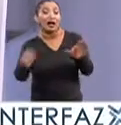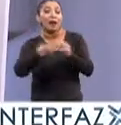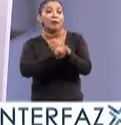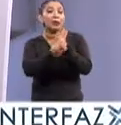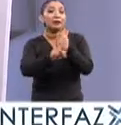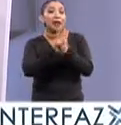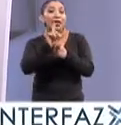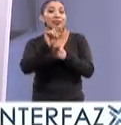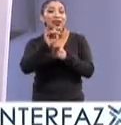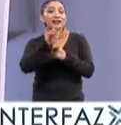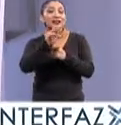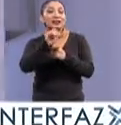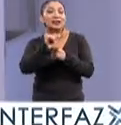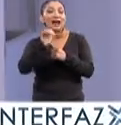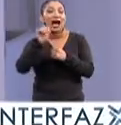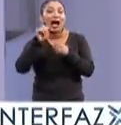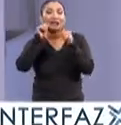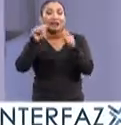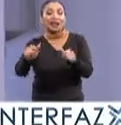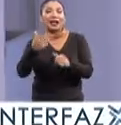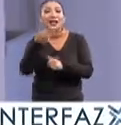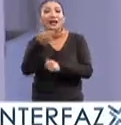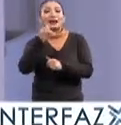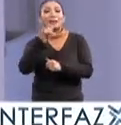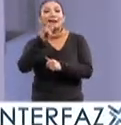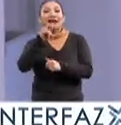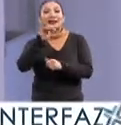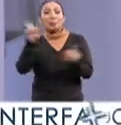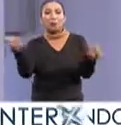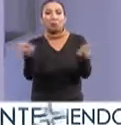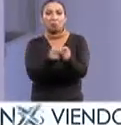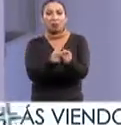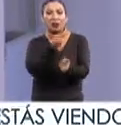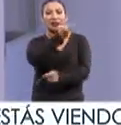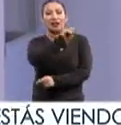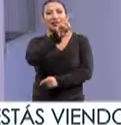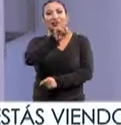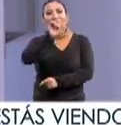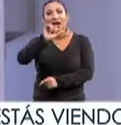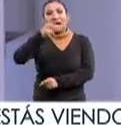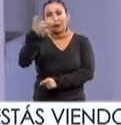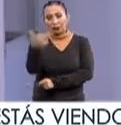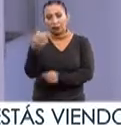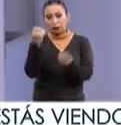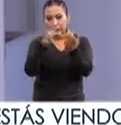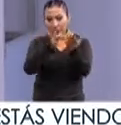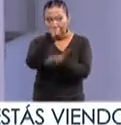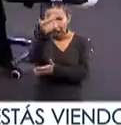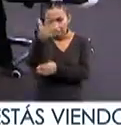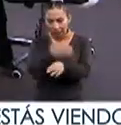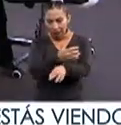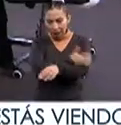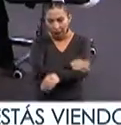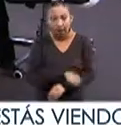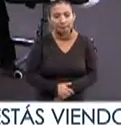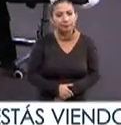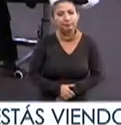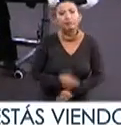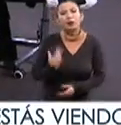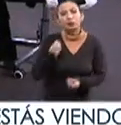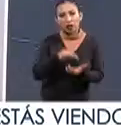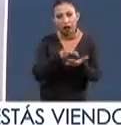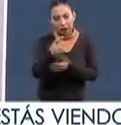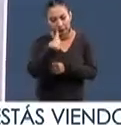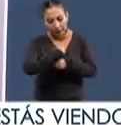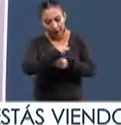trastorno de déficit de atención e hiperactividad, conocido como TDAH también. Muchísimas gracias por estar con nosotros. Al contrario, muchas